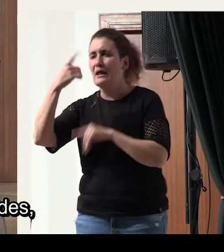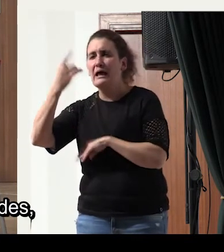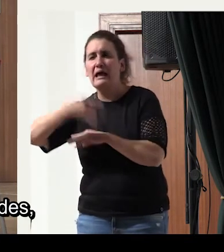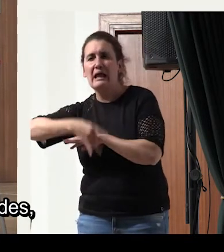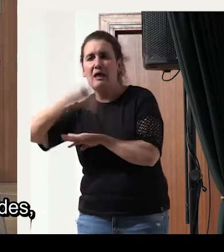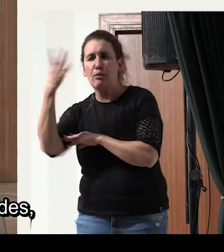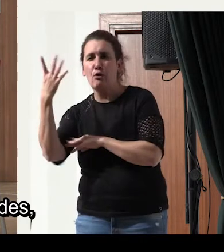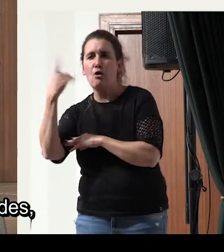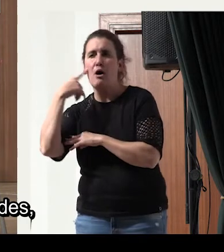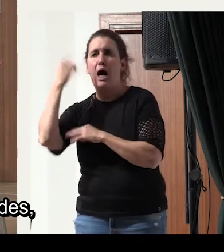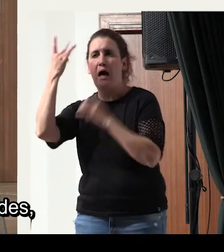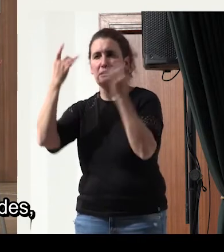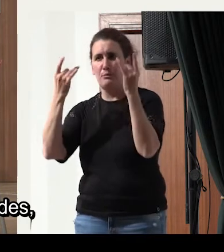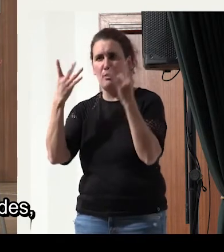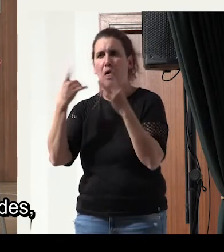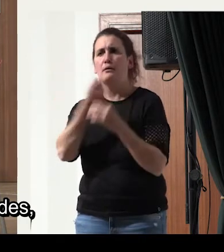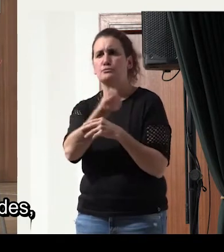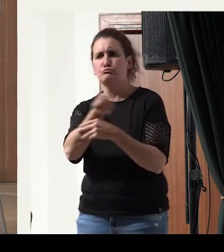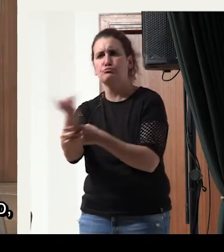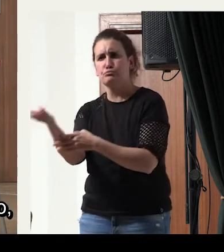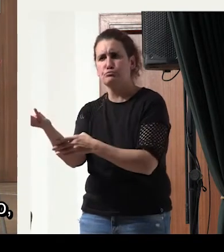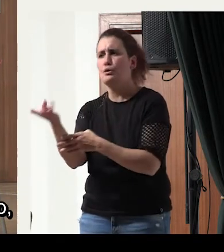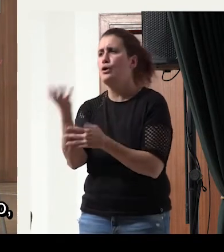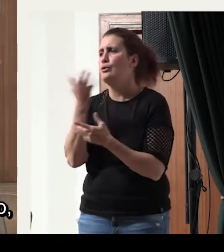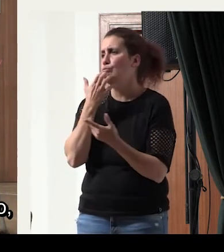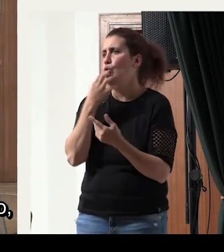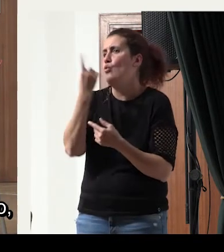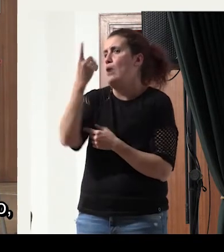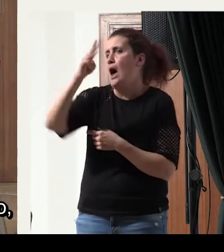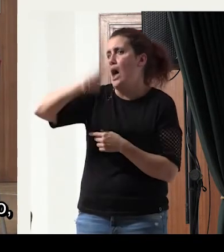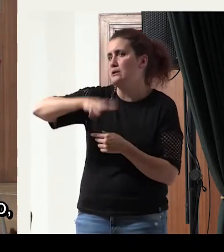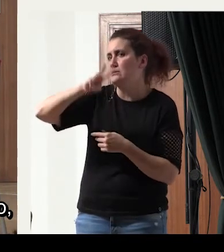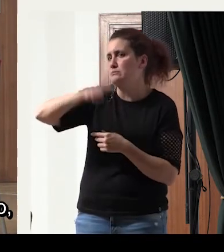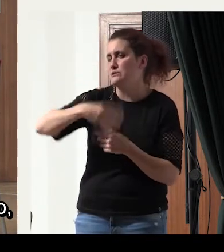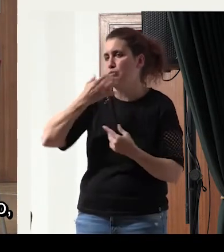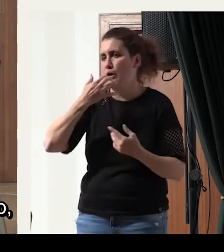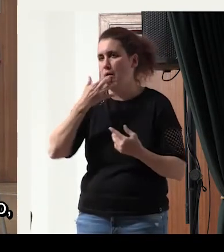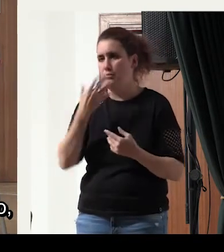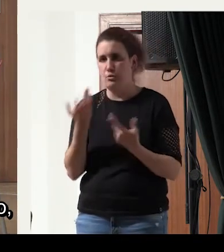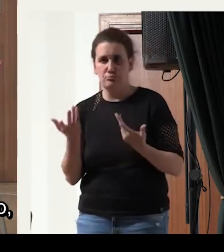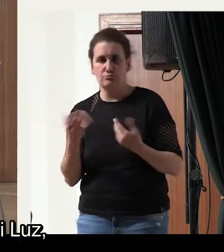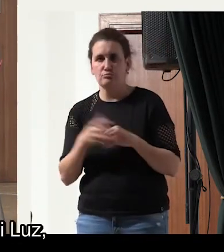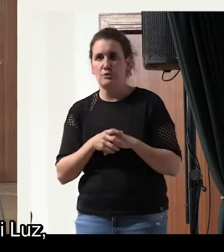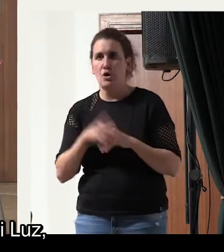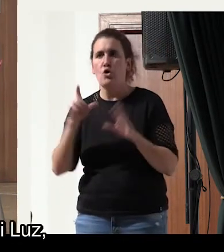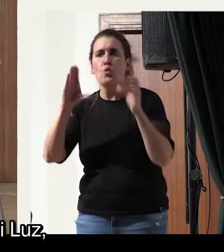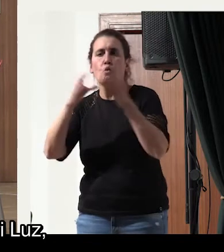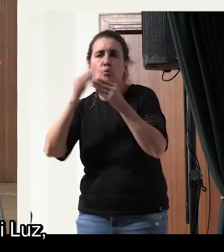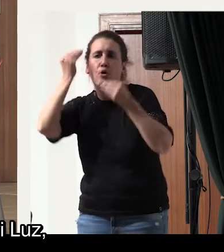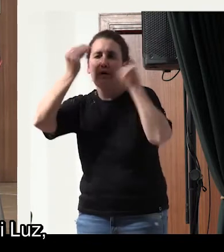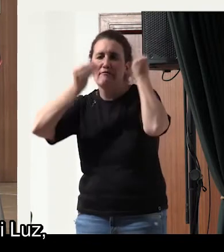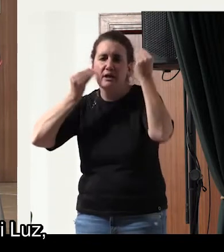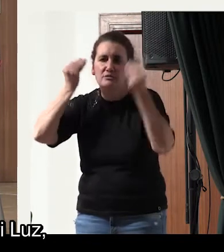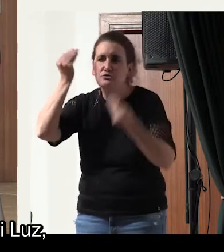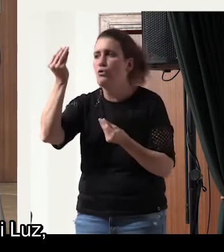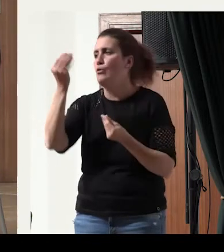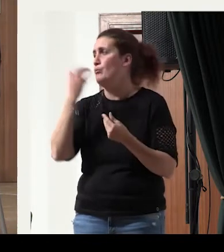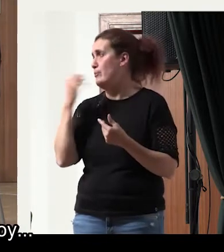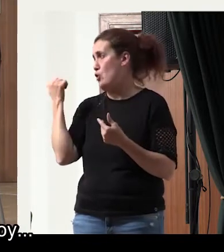actividades. Pues igual una al trimestre, ¿no? Que pueden ser, ya os he dicho, desde grupos de reflexión, como ha dicho, por ejemplo,